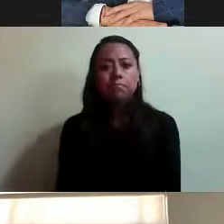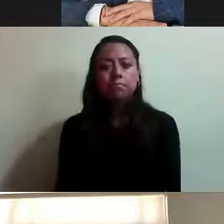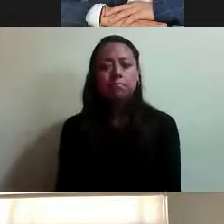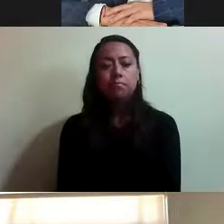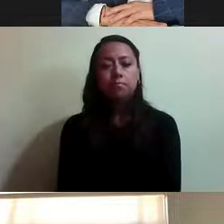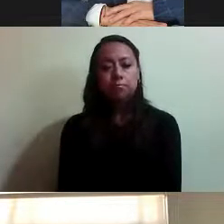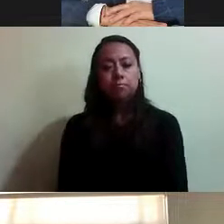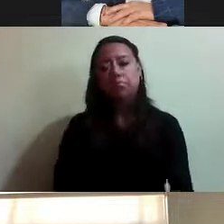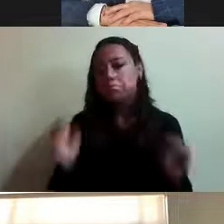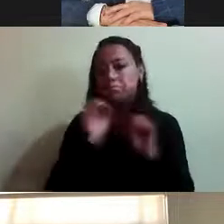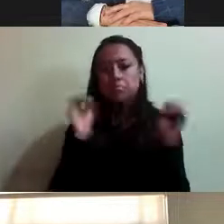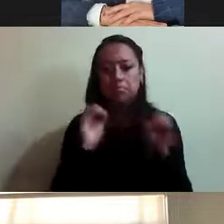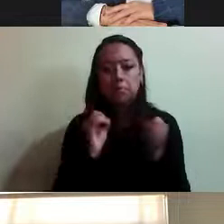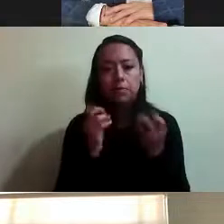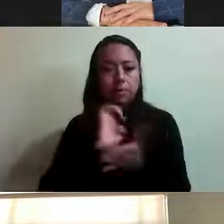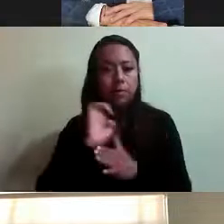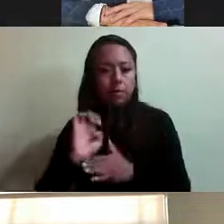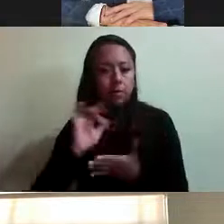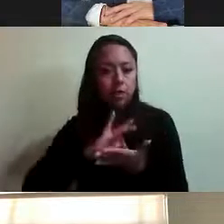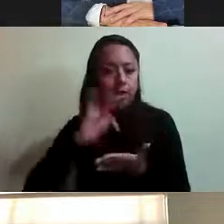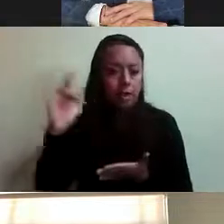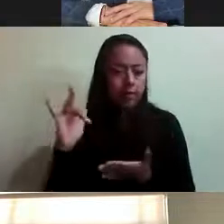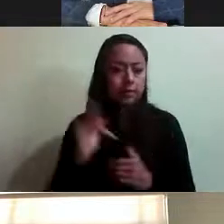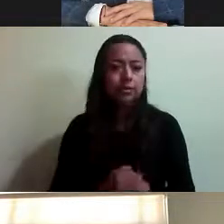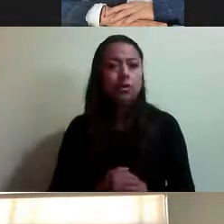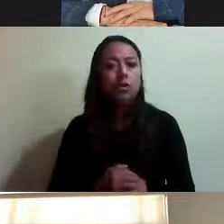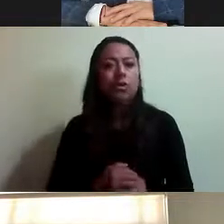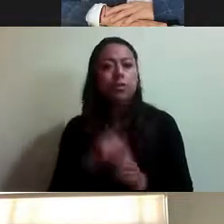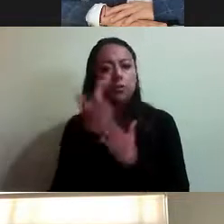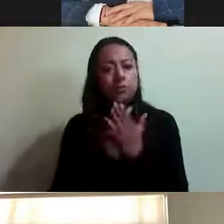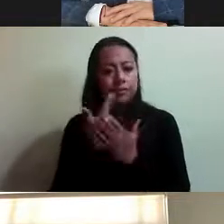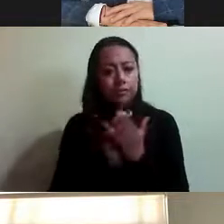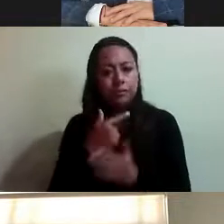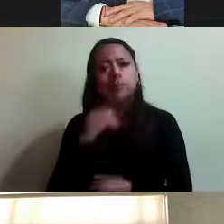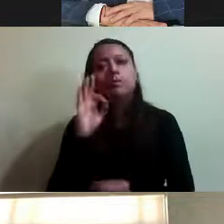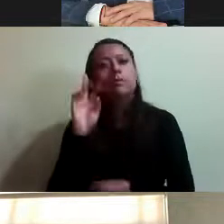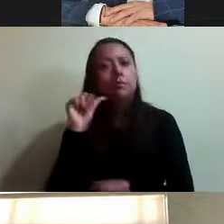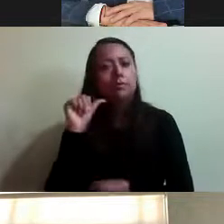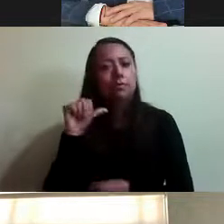De no ser así, pues agradecerle, por supuesto, al contador Francisco Saldaña Liajut